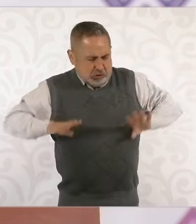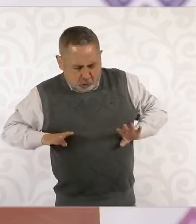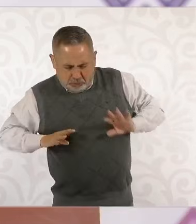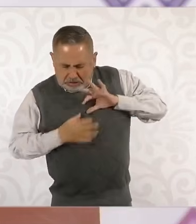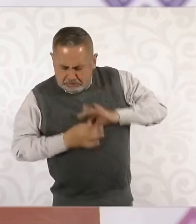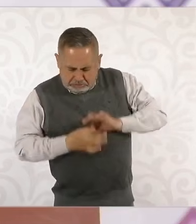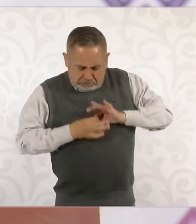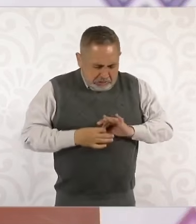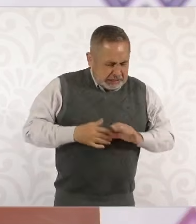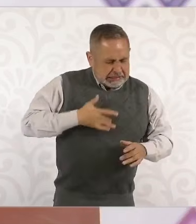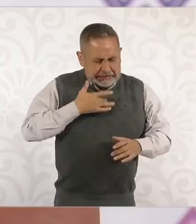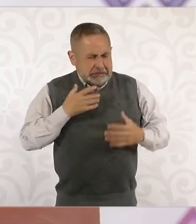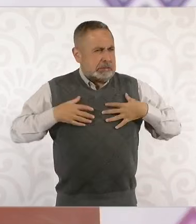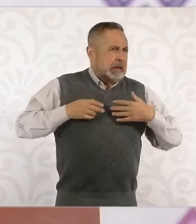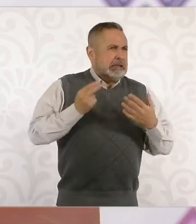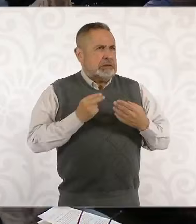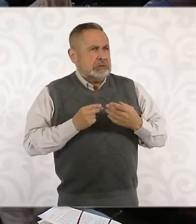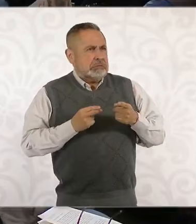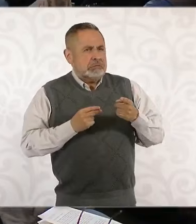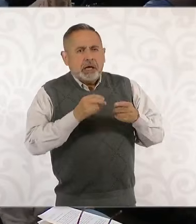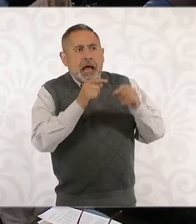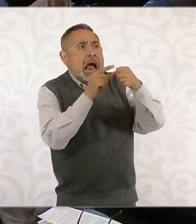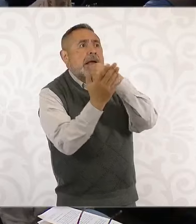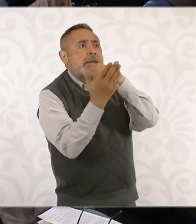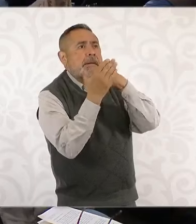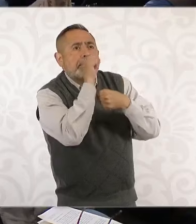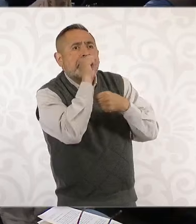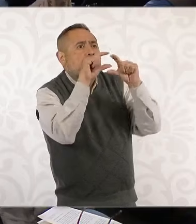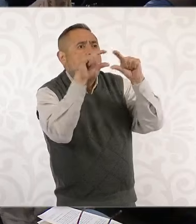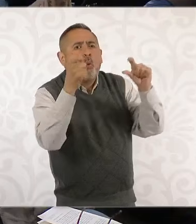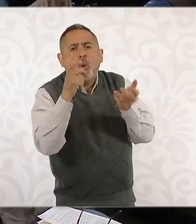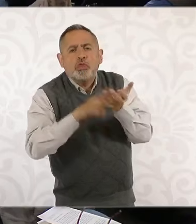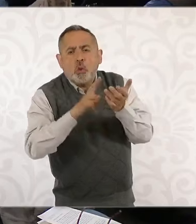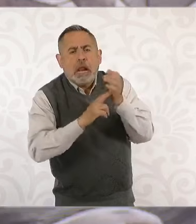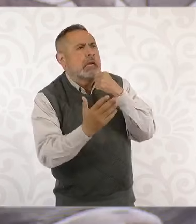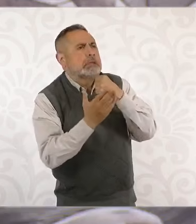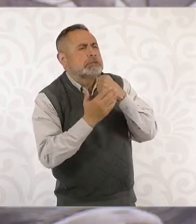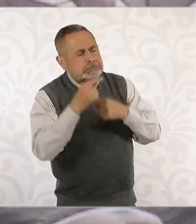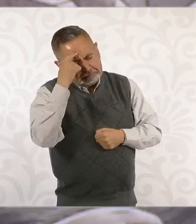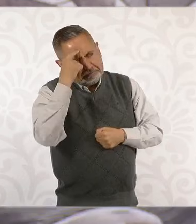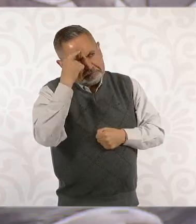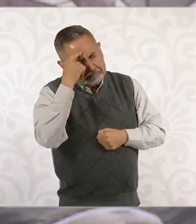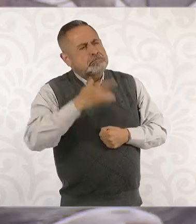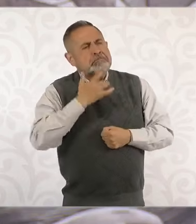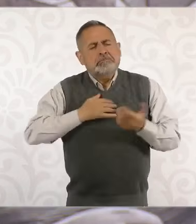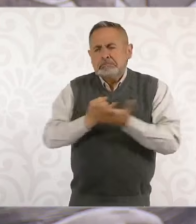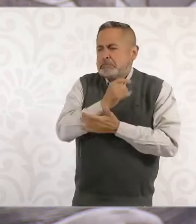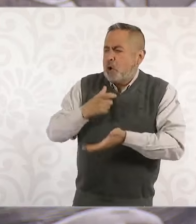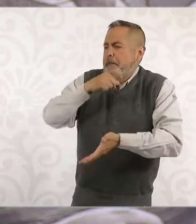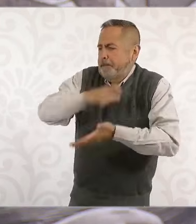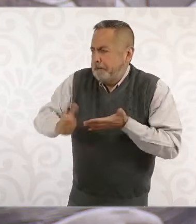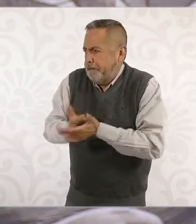si me conviene, veo si lo necesito, entonces a partir de ahí tomo la decisión de comprar o no. Muchas veces con los boletos no pasan